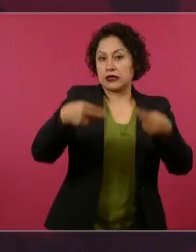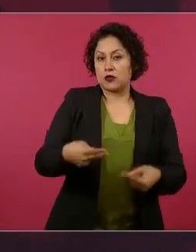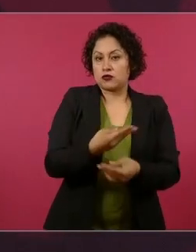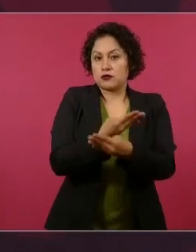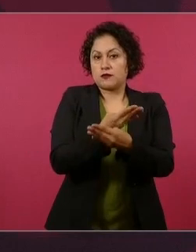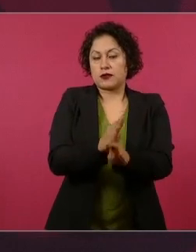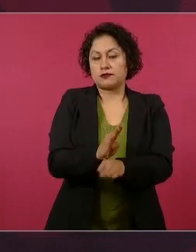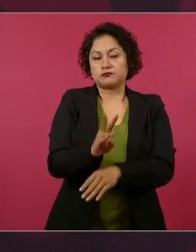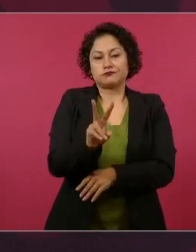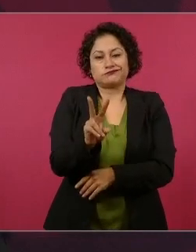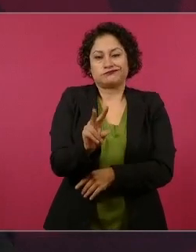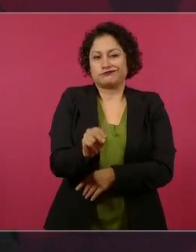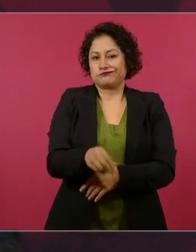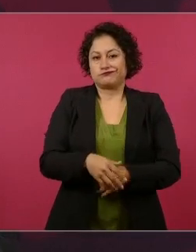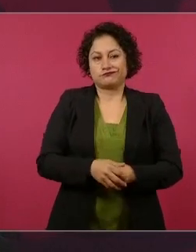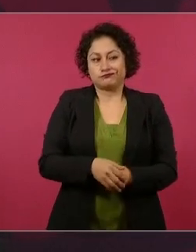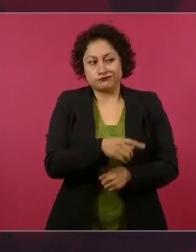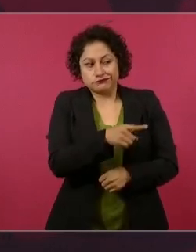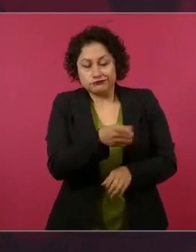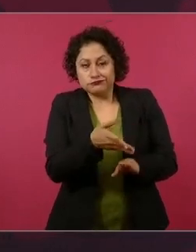Habían